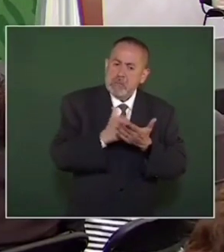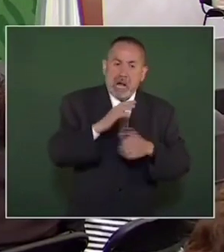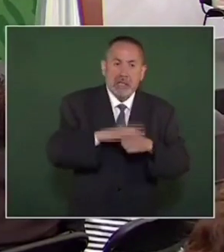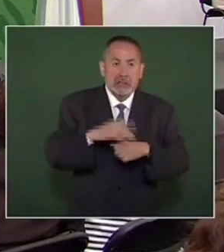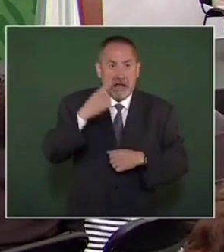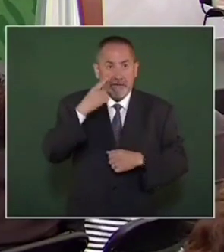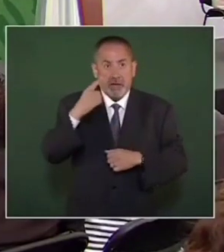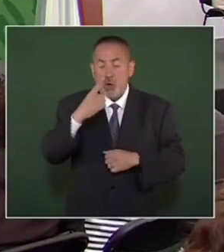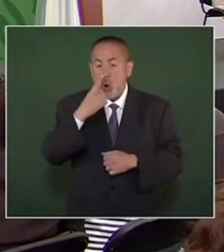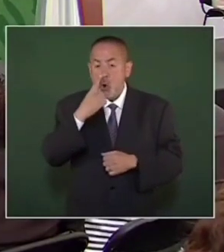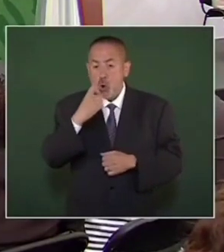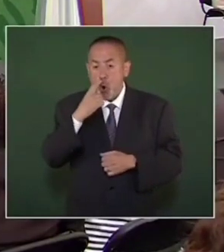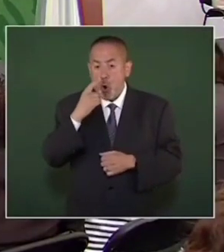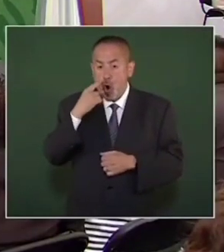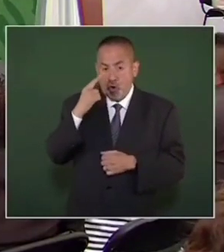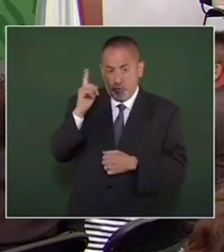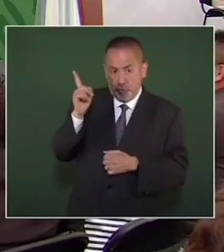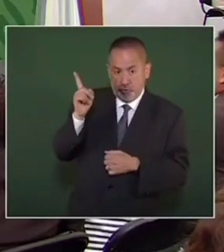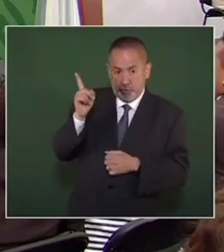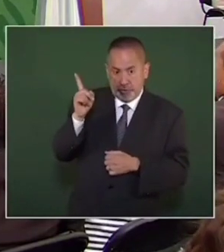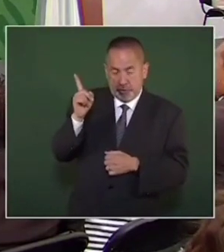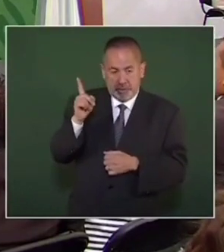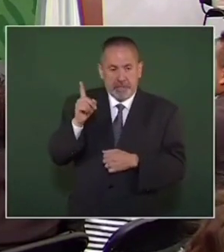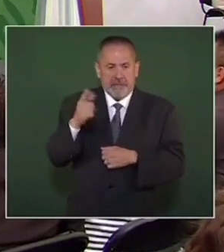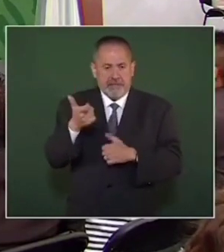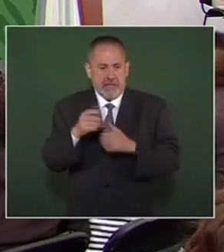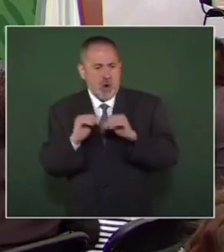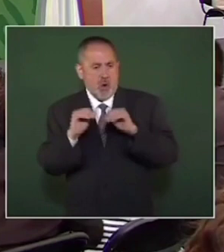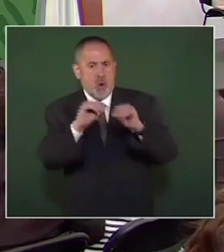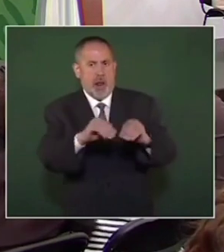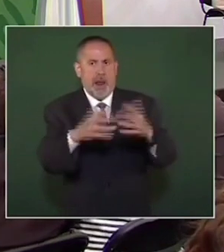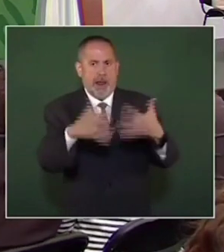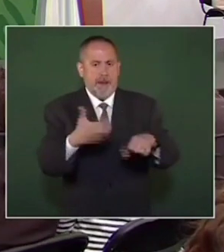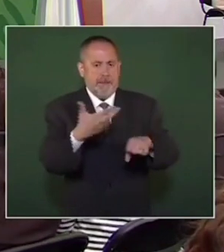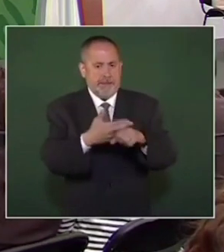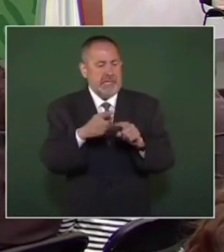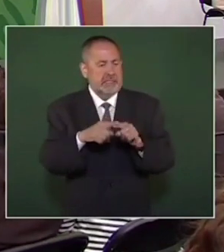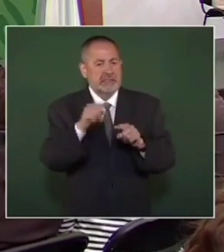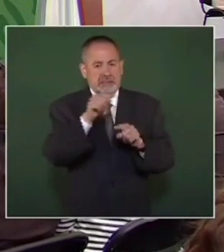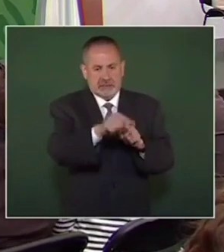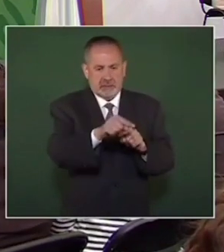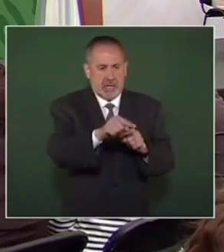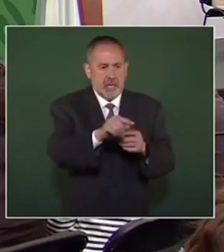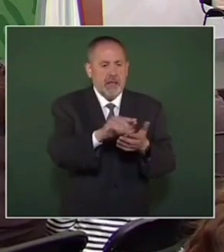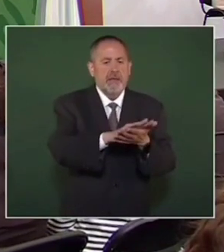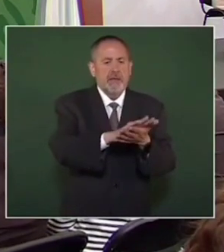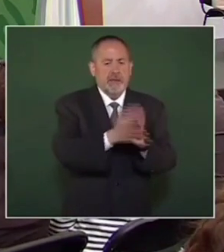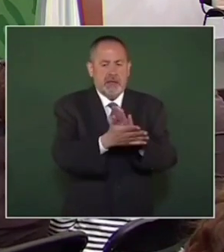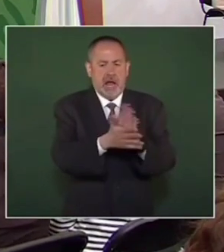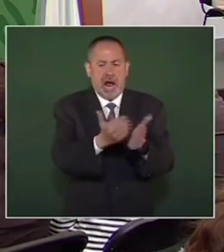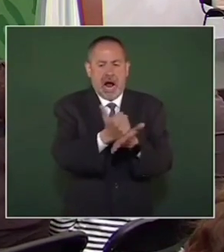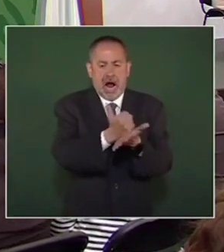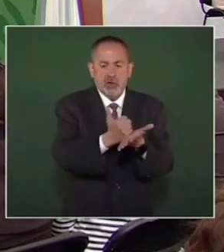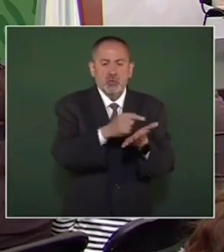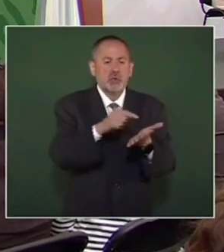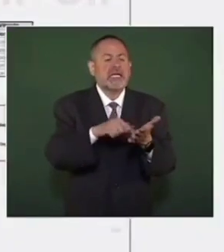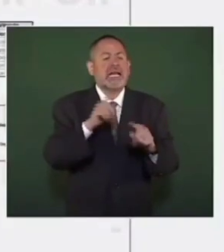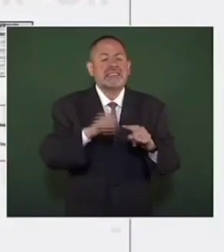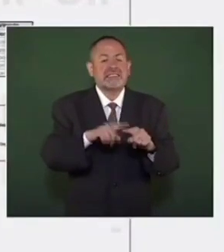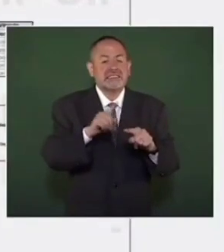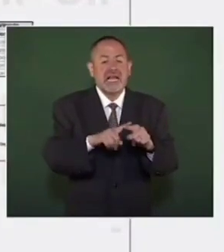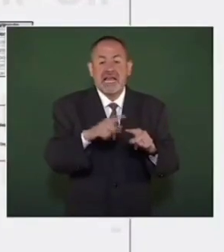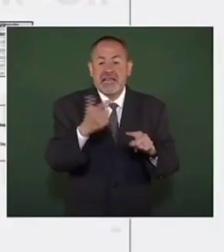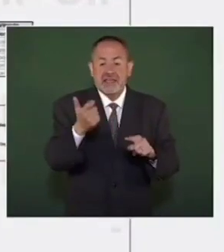llega a estas empresas y se convierte en color azul en dinero que entraba